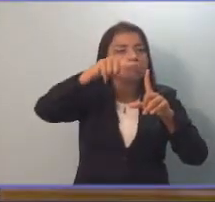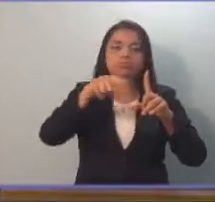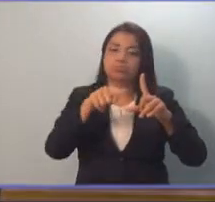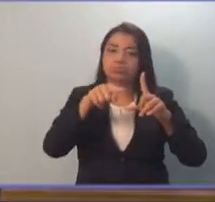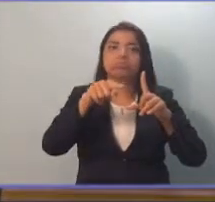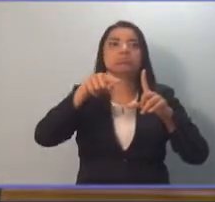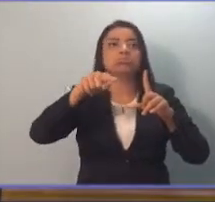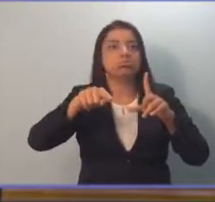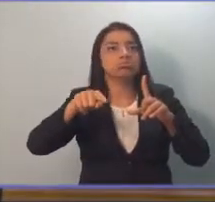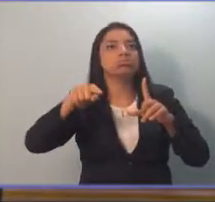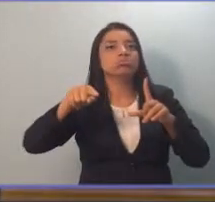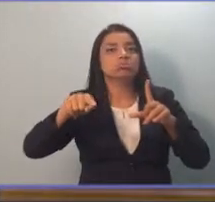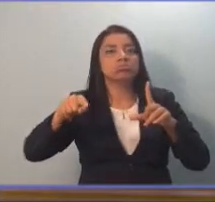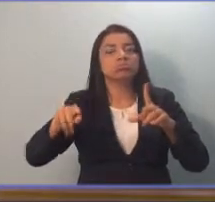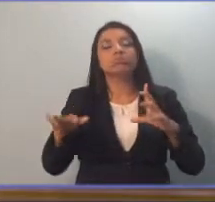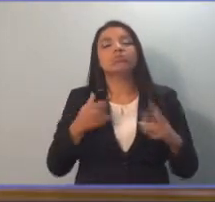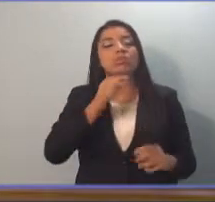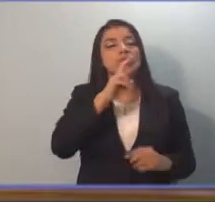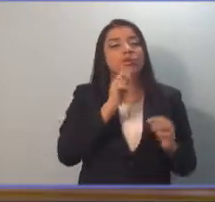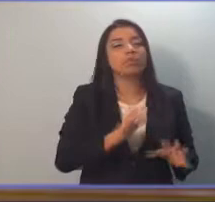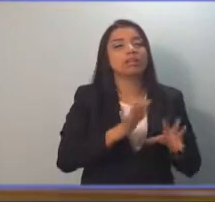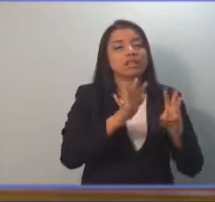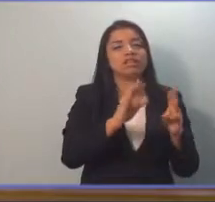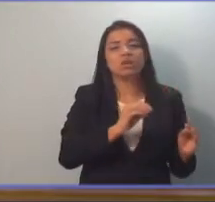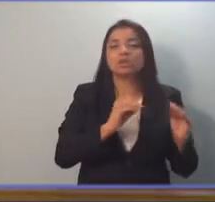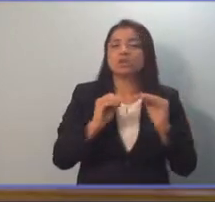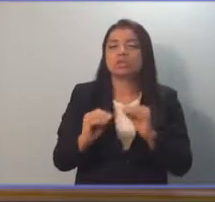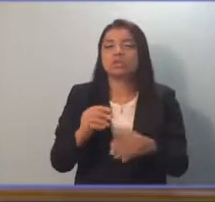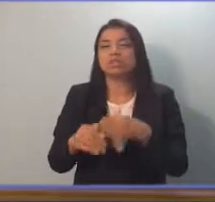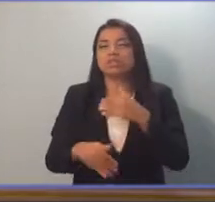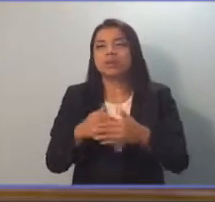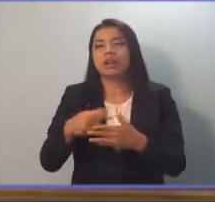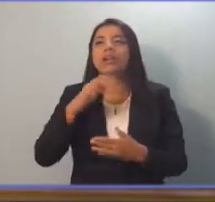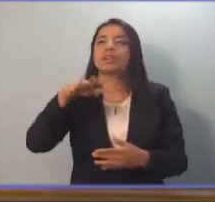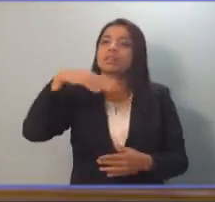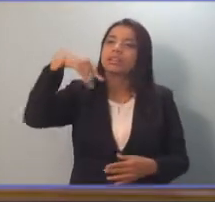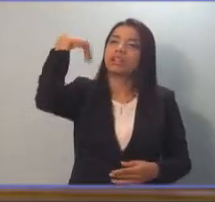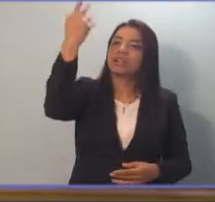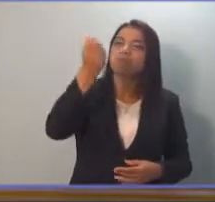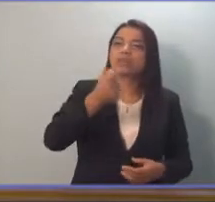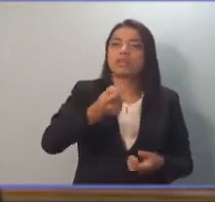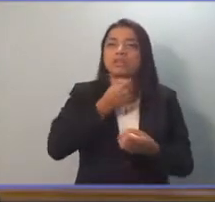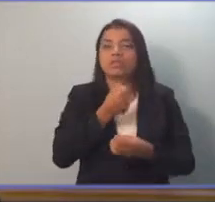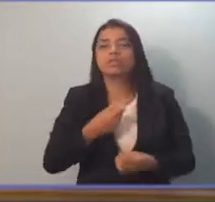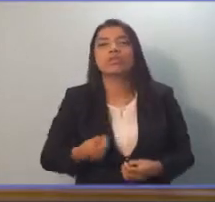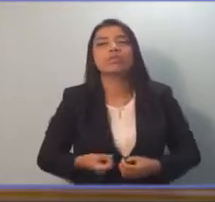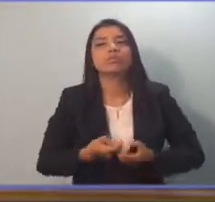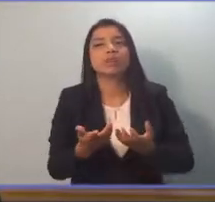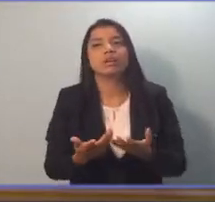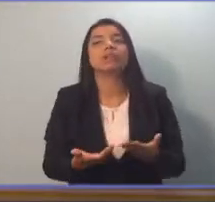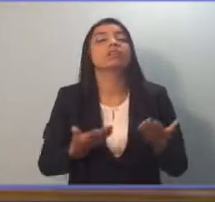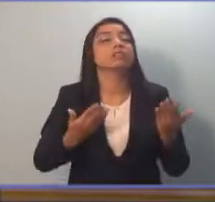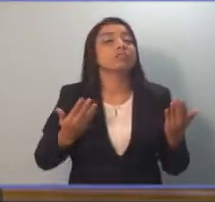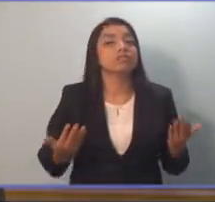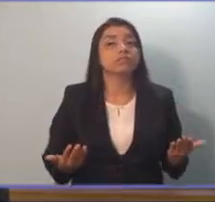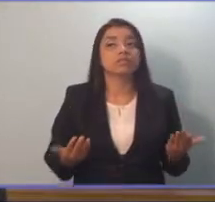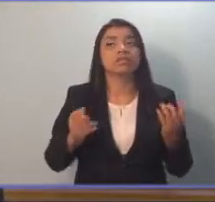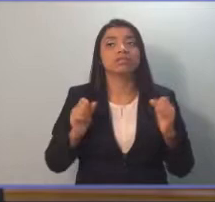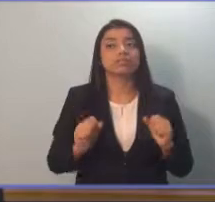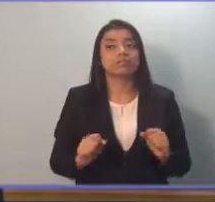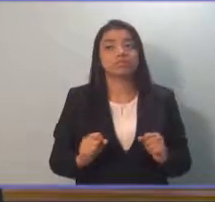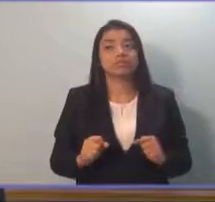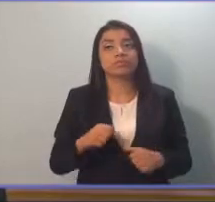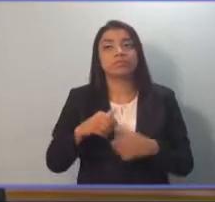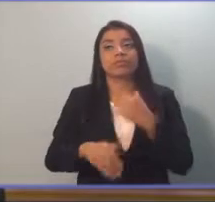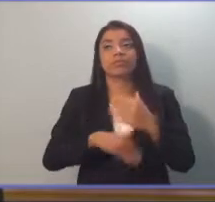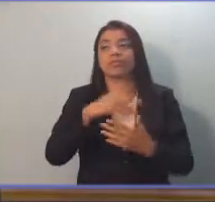implementación es precisamente el 2018, poder informar más adelante que también han presentado una